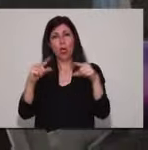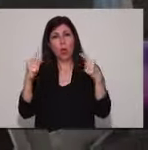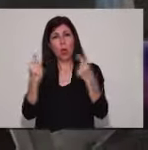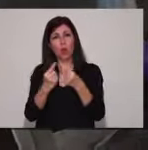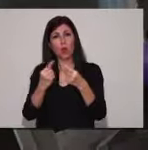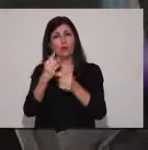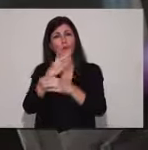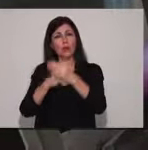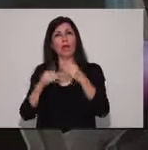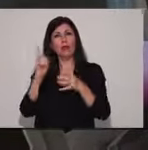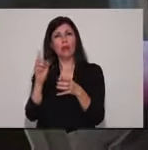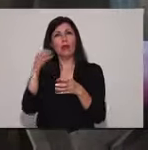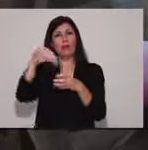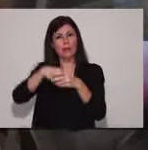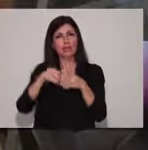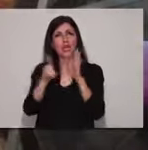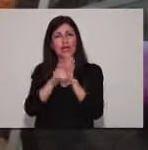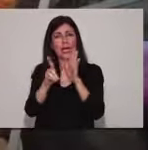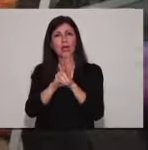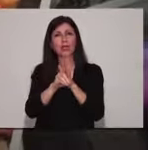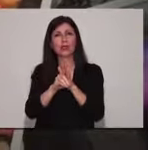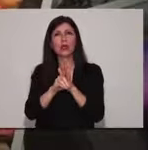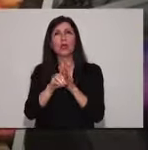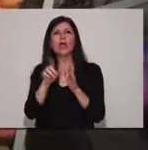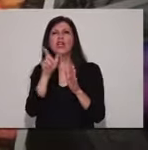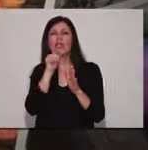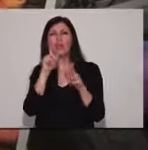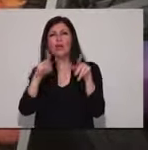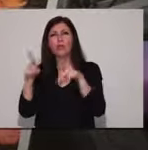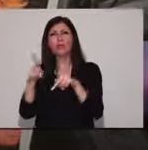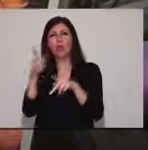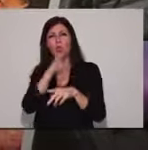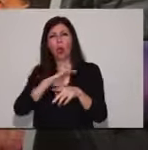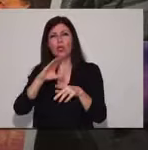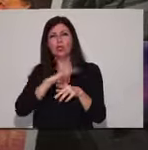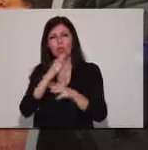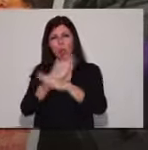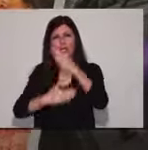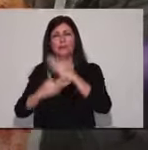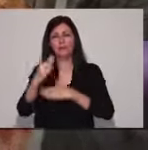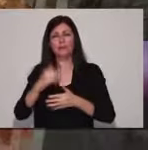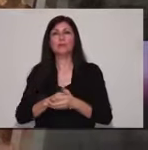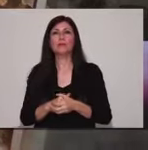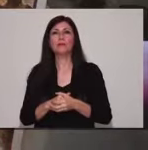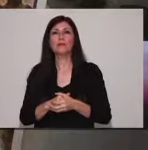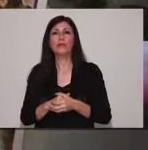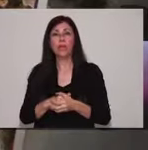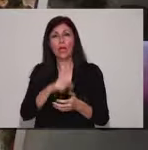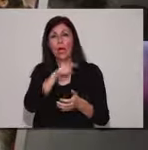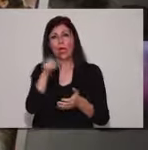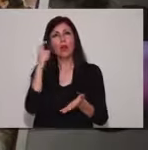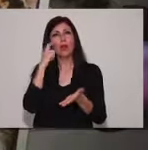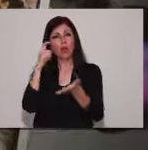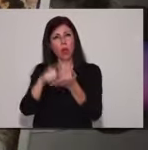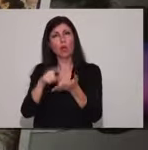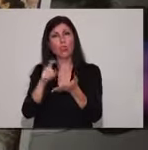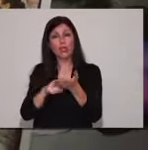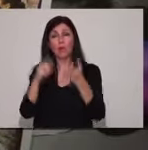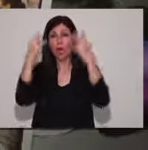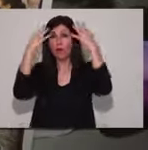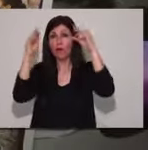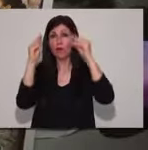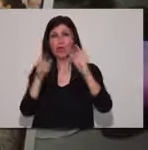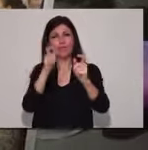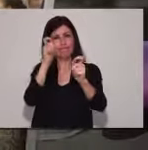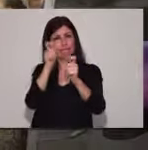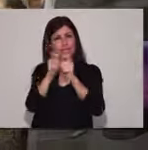un colectivo que debe ser parte de este derecho, como es el de las personas en condición de discapacidad. Reconocemos que